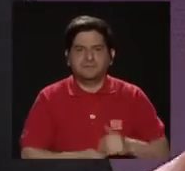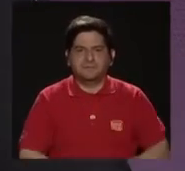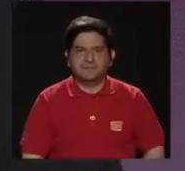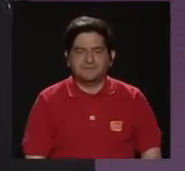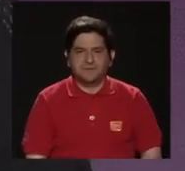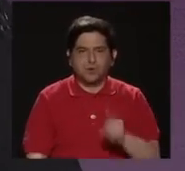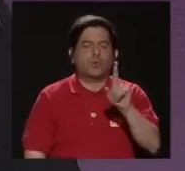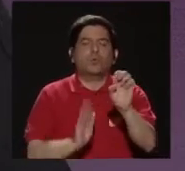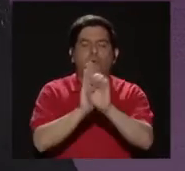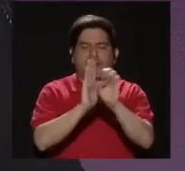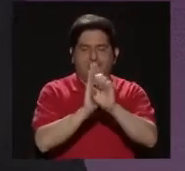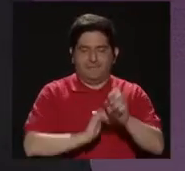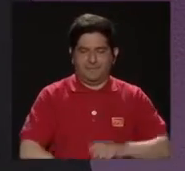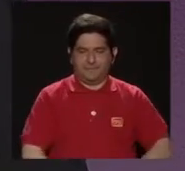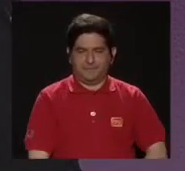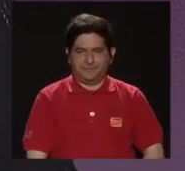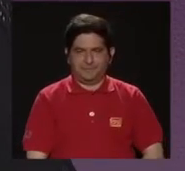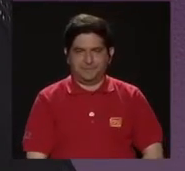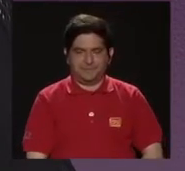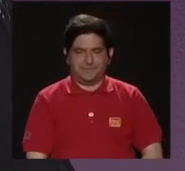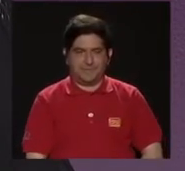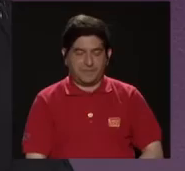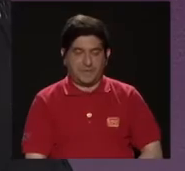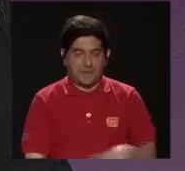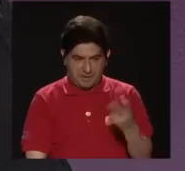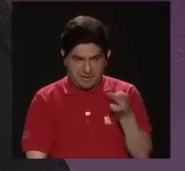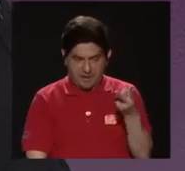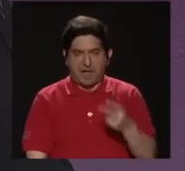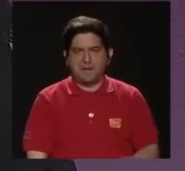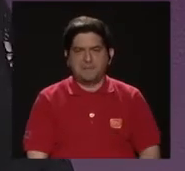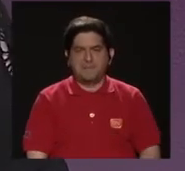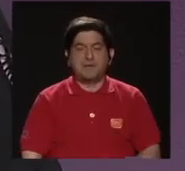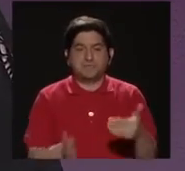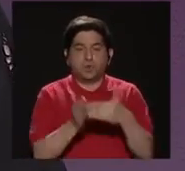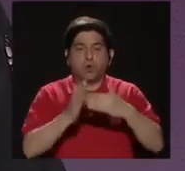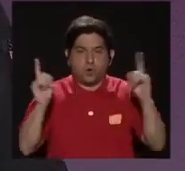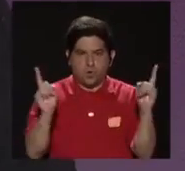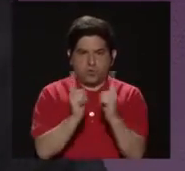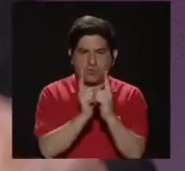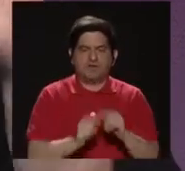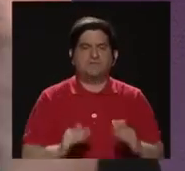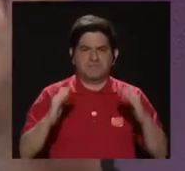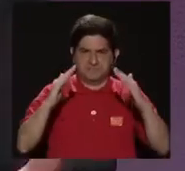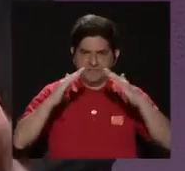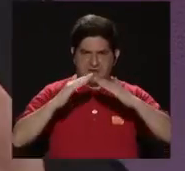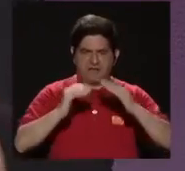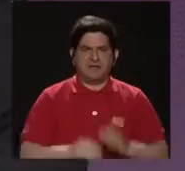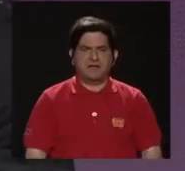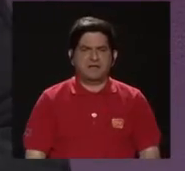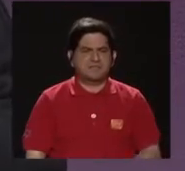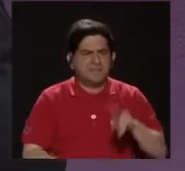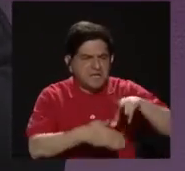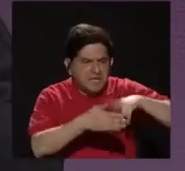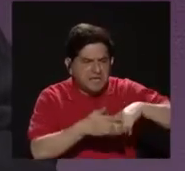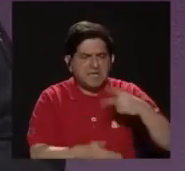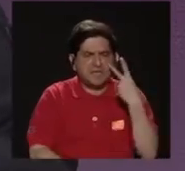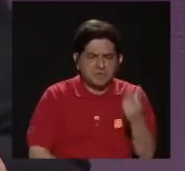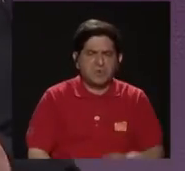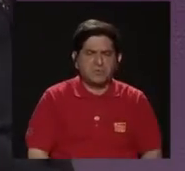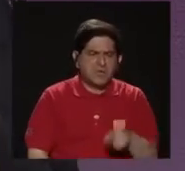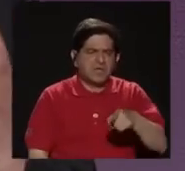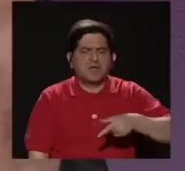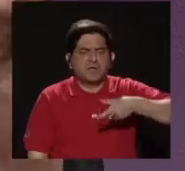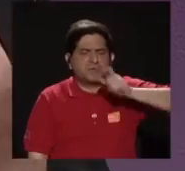Voy a dar un ejemplo. Cuando ellas están, se reencuentran y están en la casa y están viendo esto y leyendo esto y tomándose